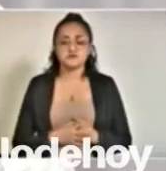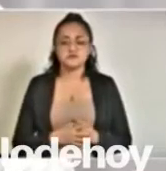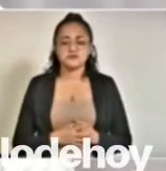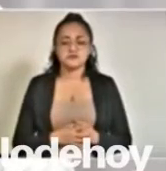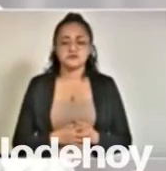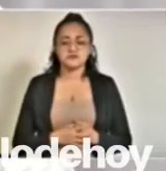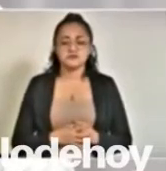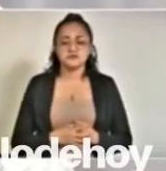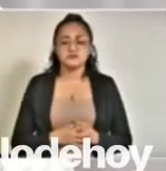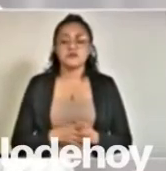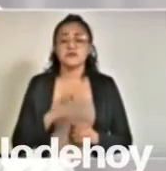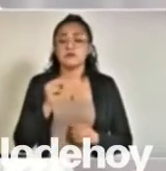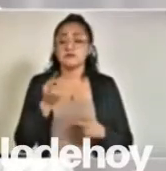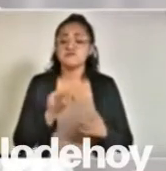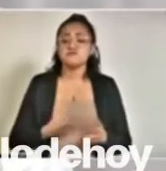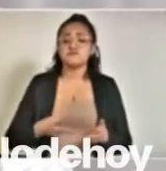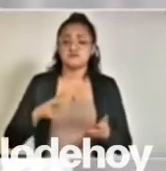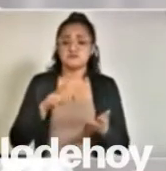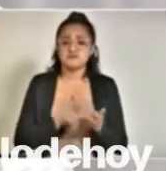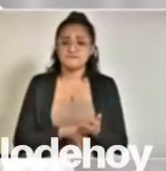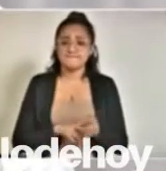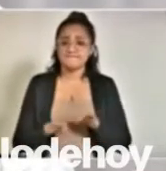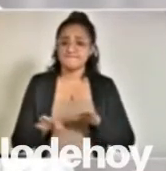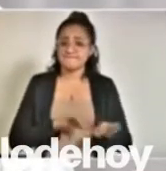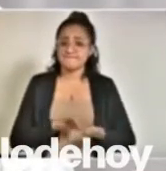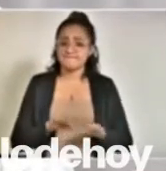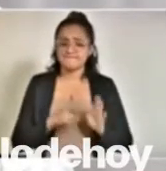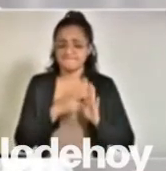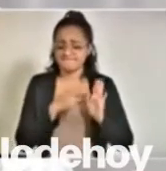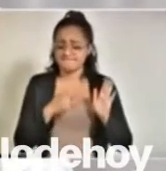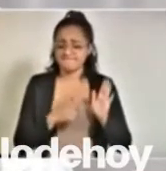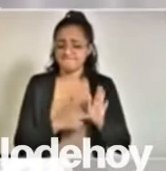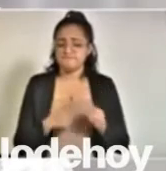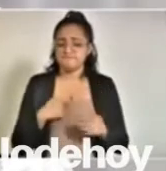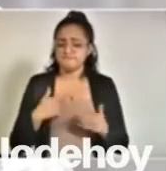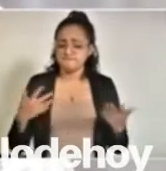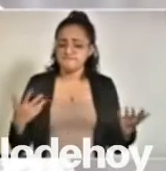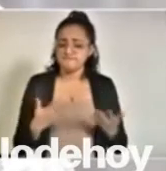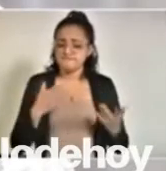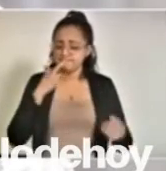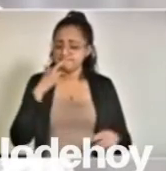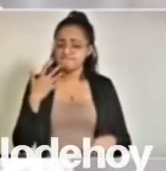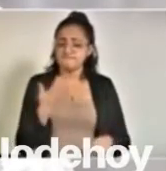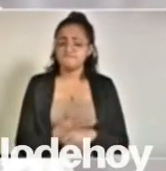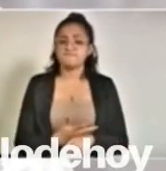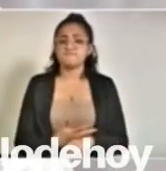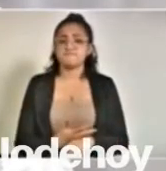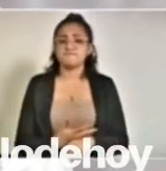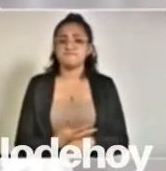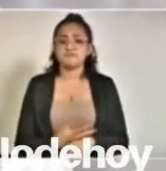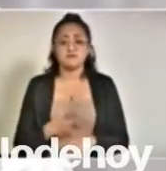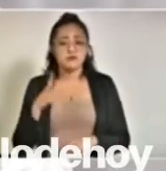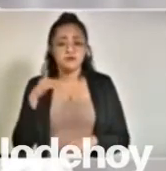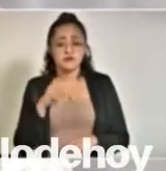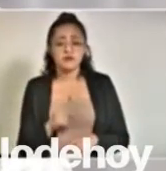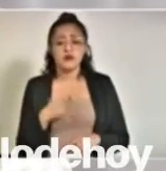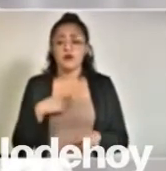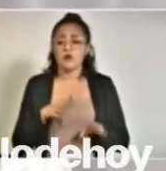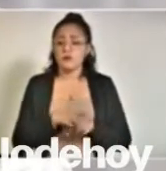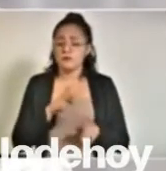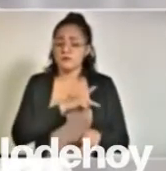sino redoblamos las medidas que tenemos que hacer si si no las volvemos una